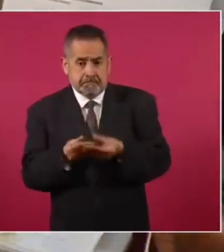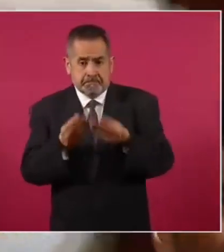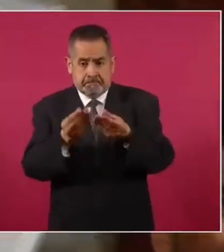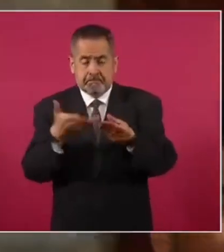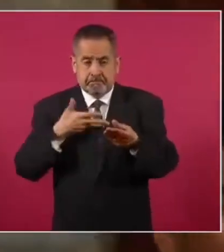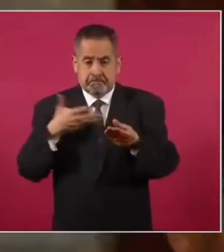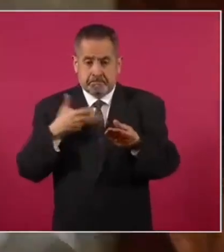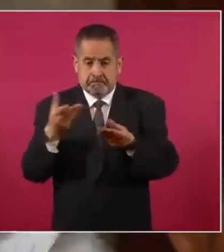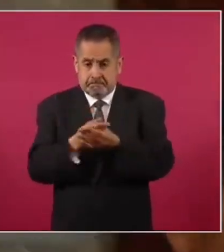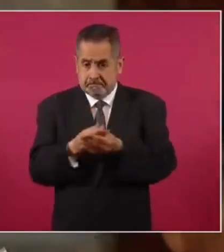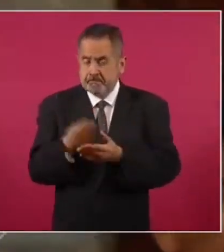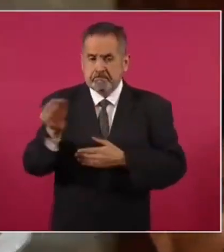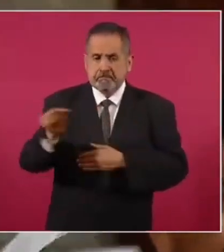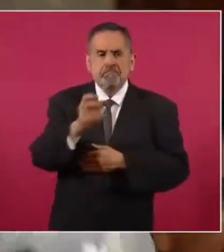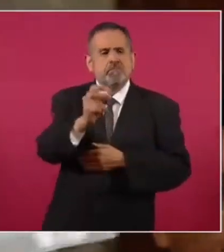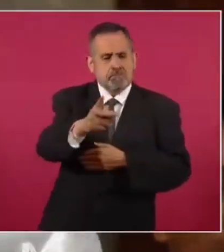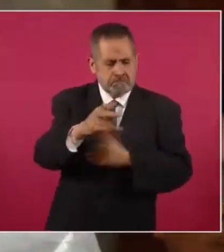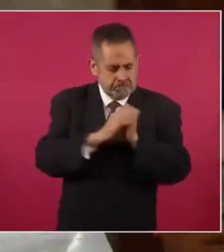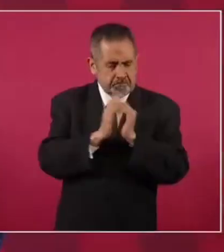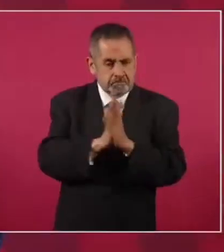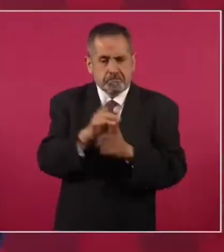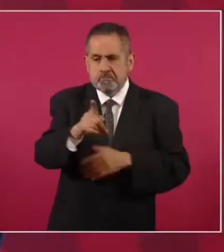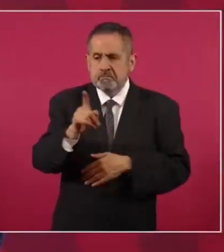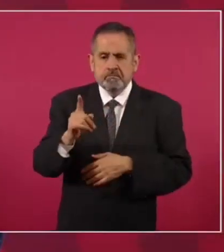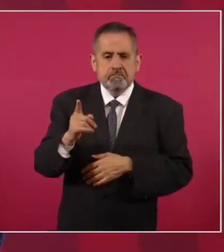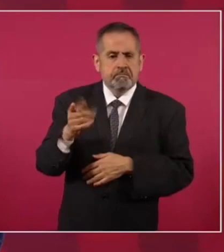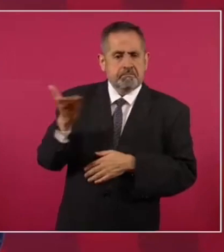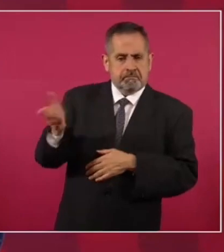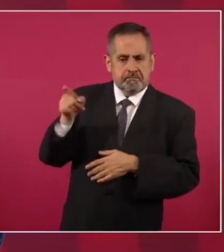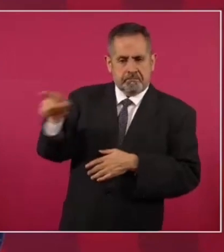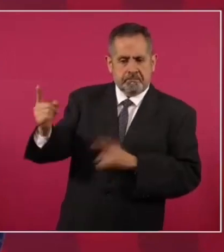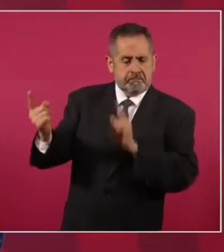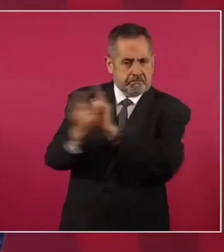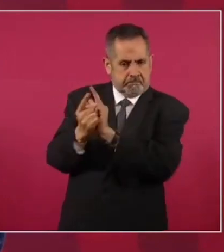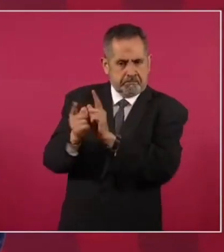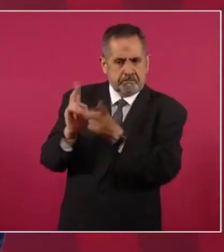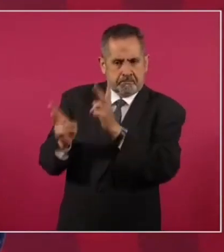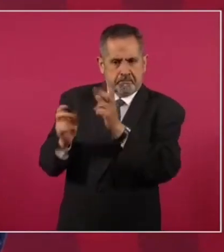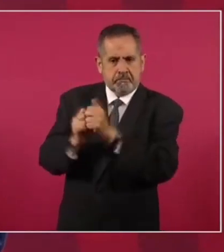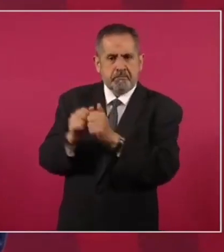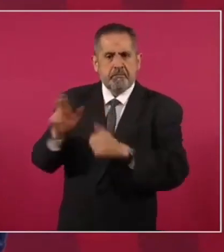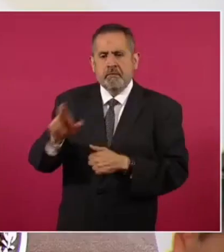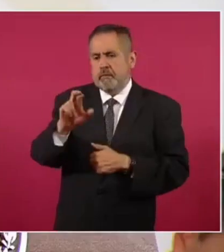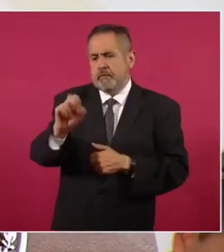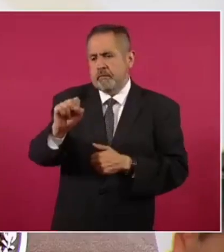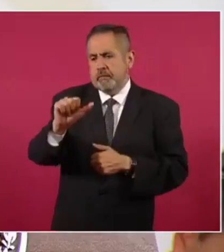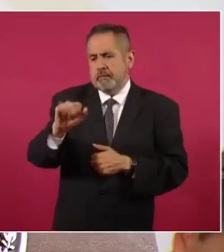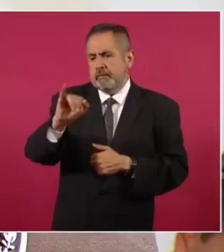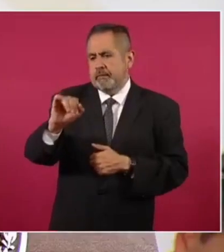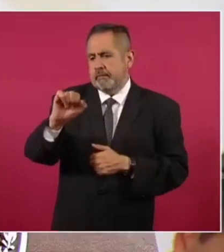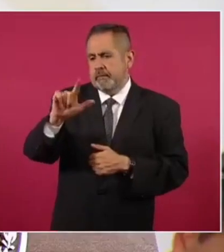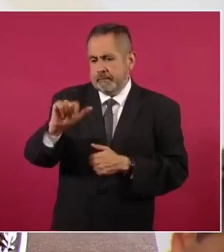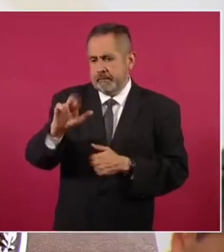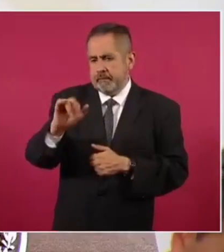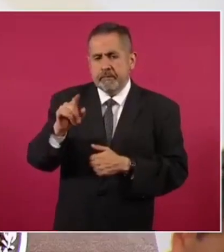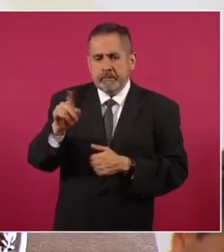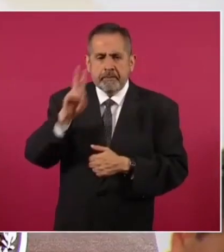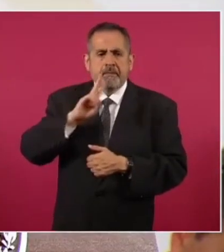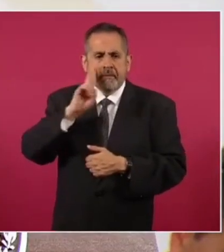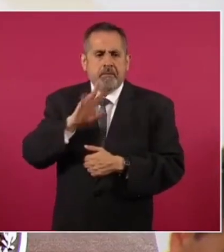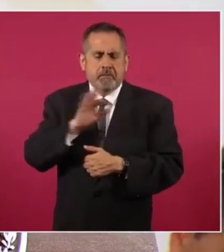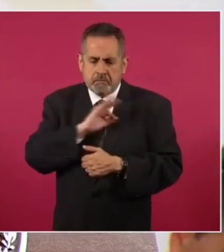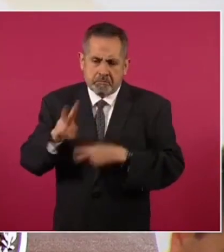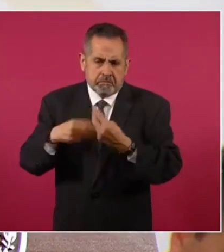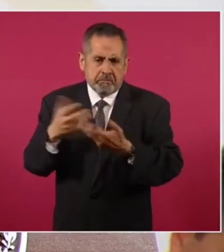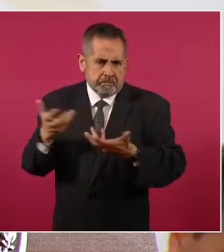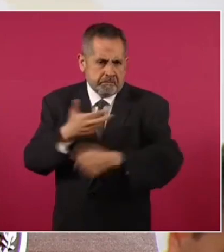de Guillermo. Entonces vamos a pedirle que ella platique contigo, se pongan de acuerdo y a ver qué podemos hacer